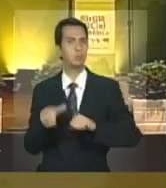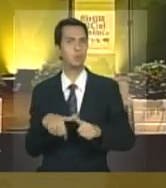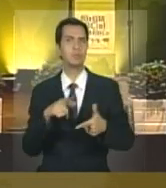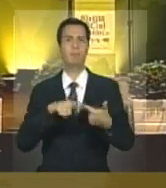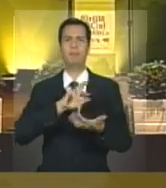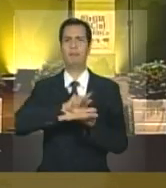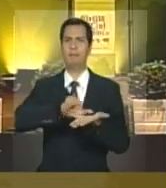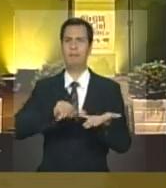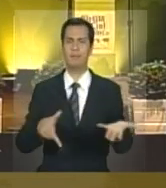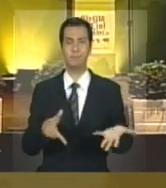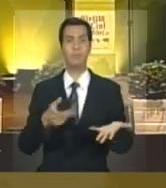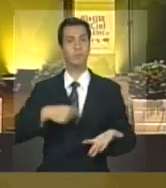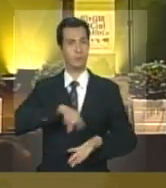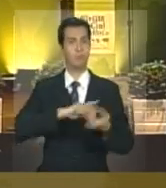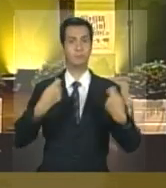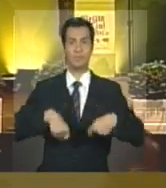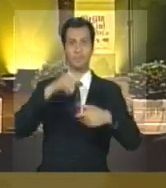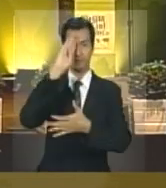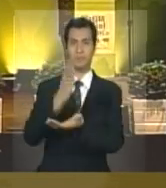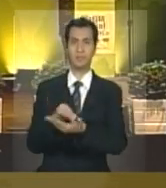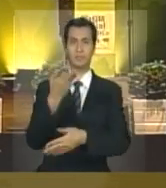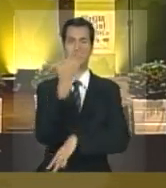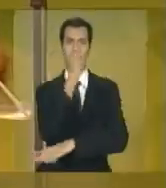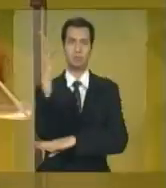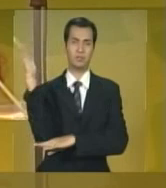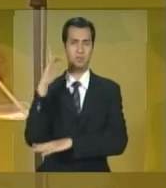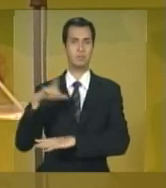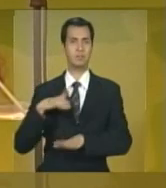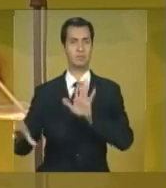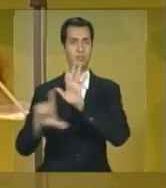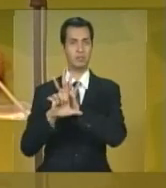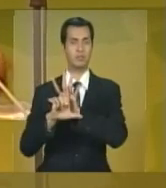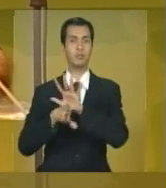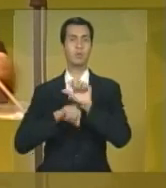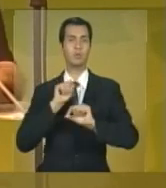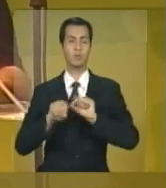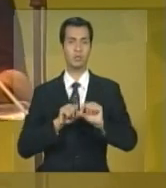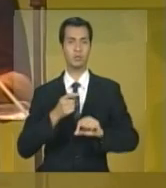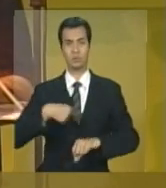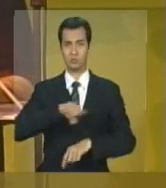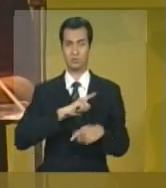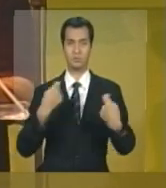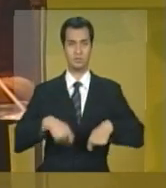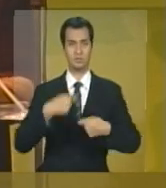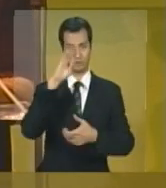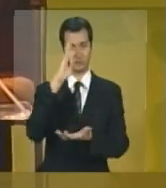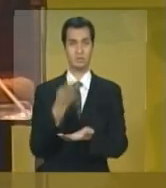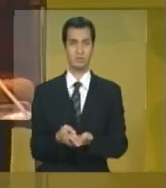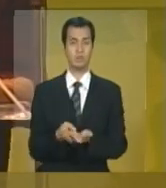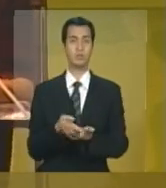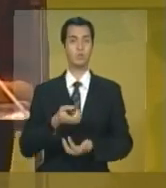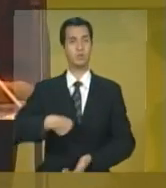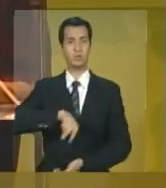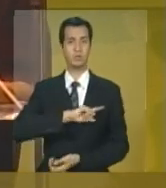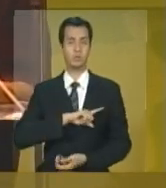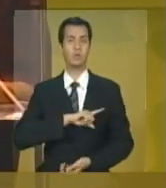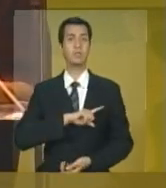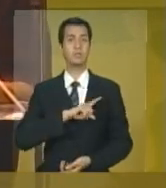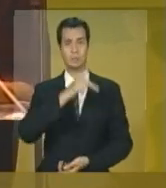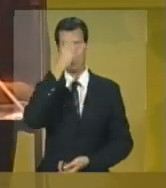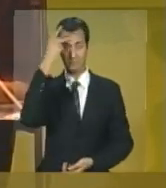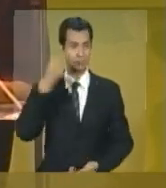de la naturaleza es reconocer que no solo los seres humanos tenemos derechos, también